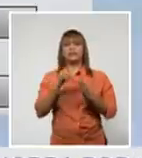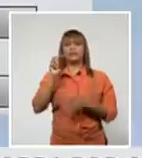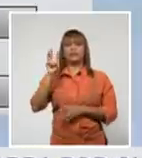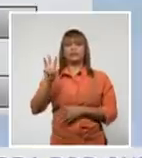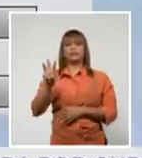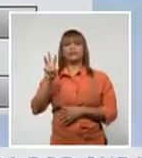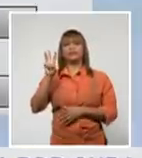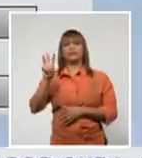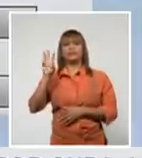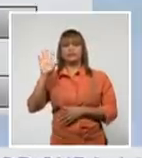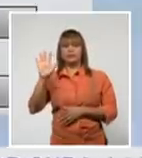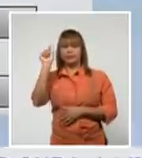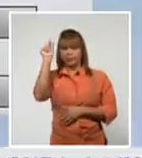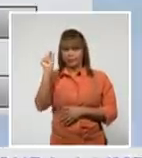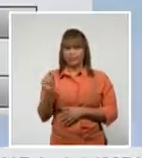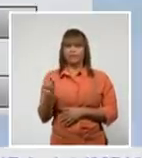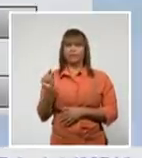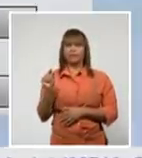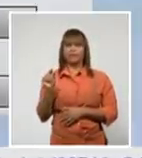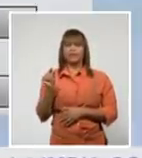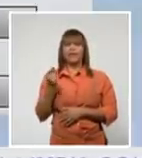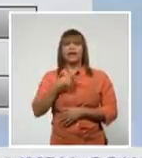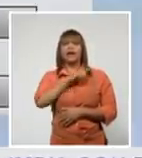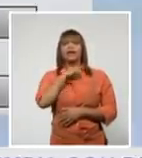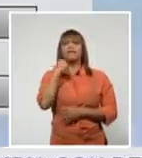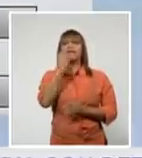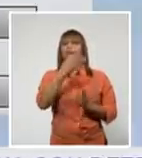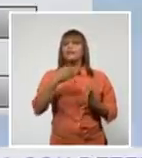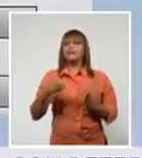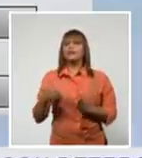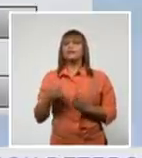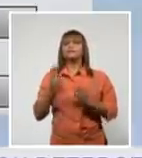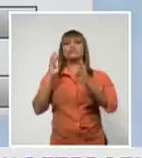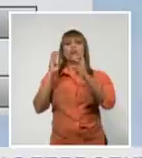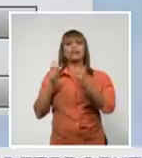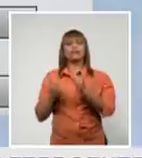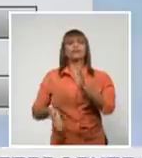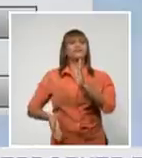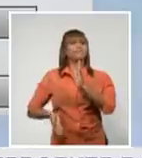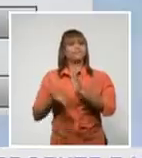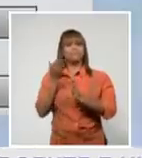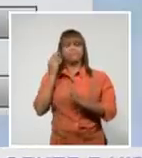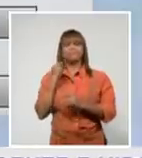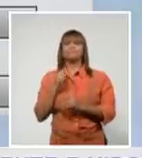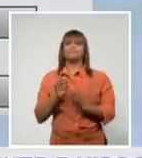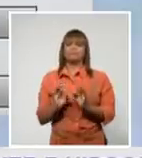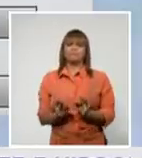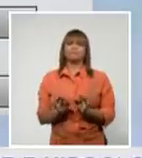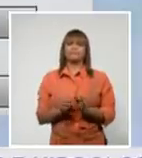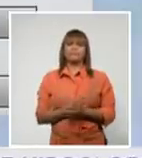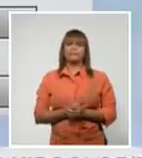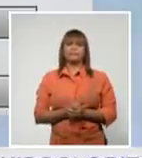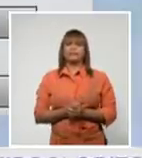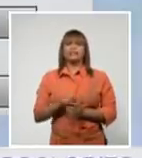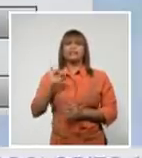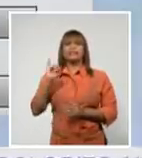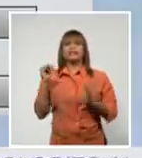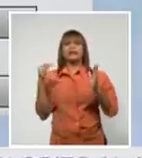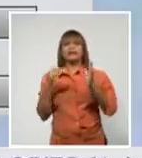315.335 personas y ayer falleció también una cifra muy elevada de personas,